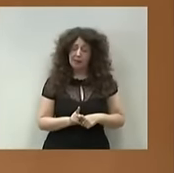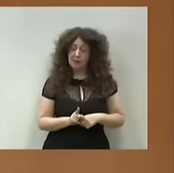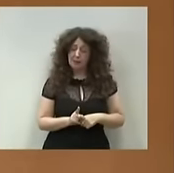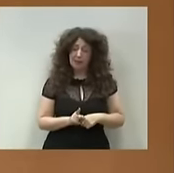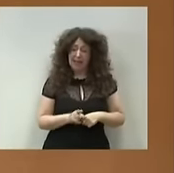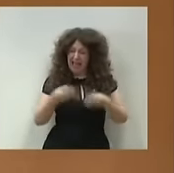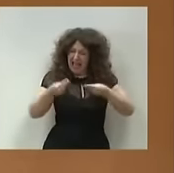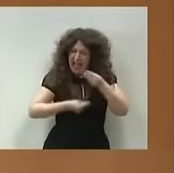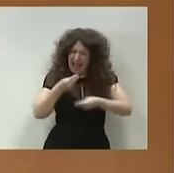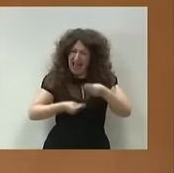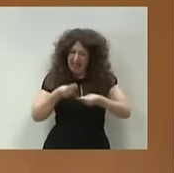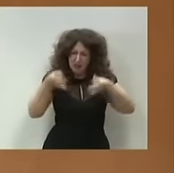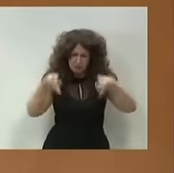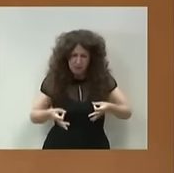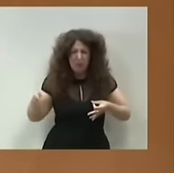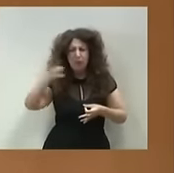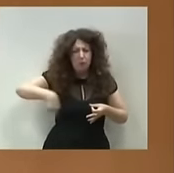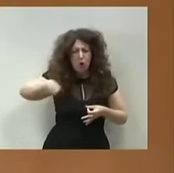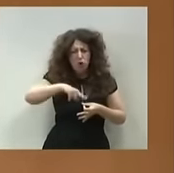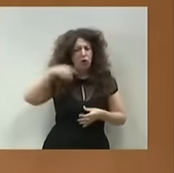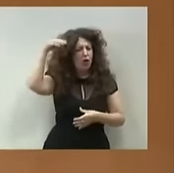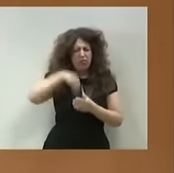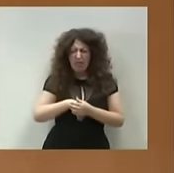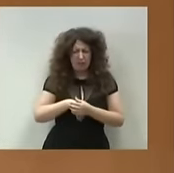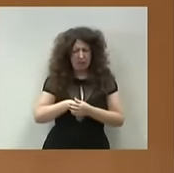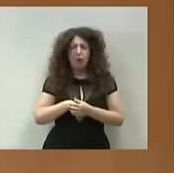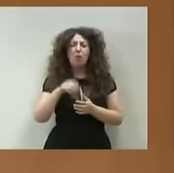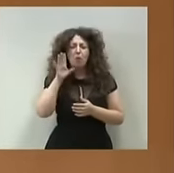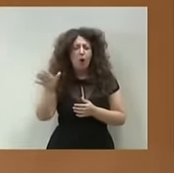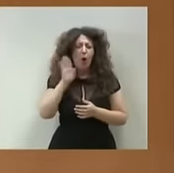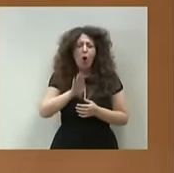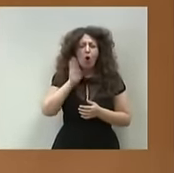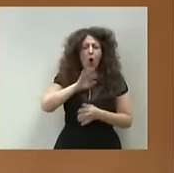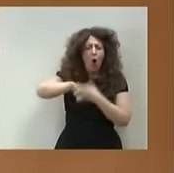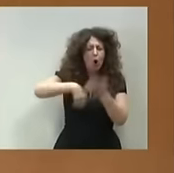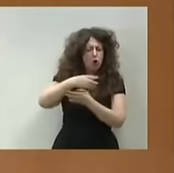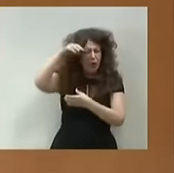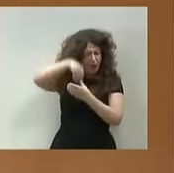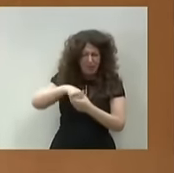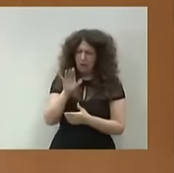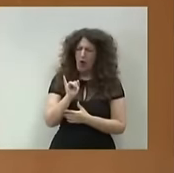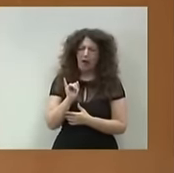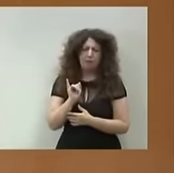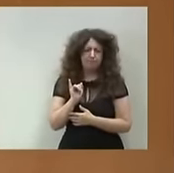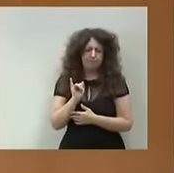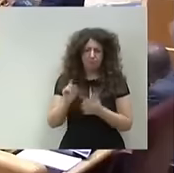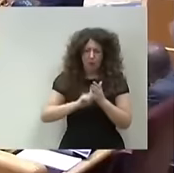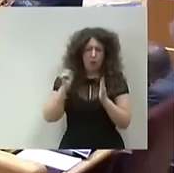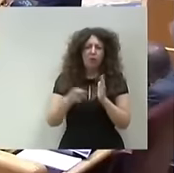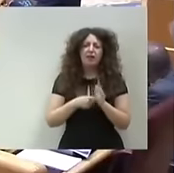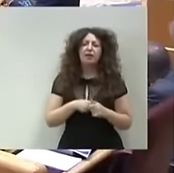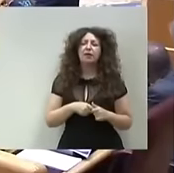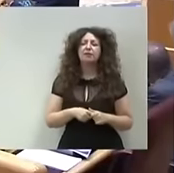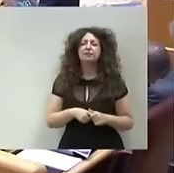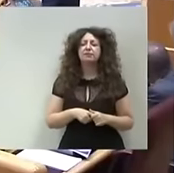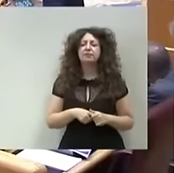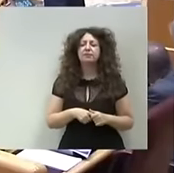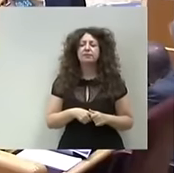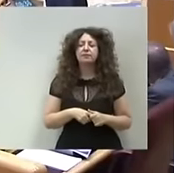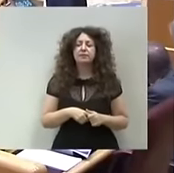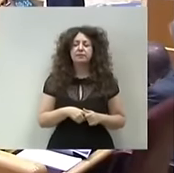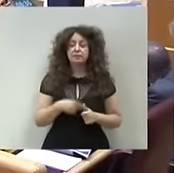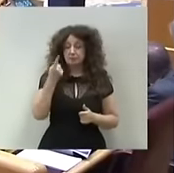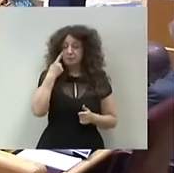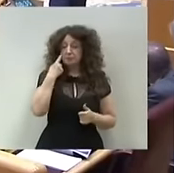están enfangados, en su propia terminología, por la corrupción. Absolutamente enfangados. Y mire,